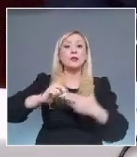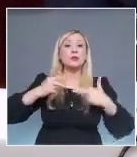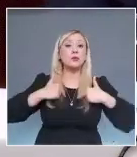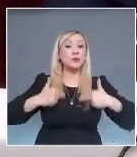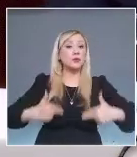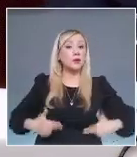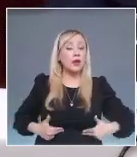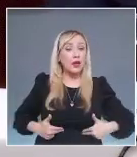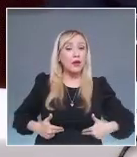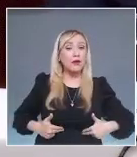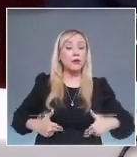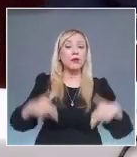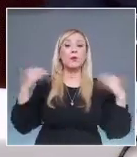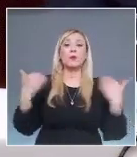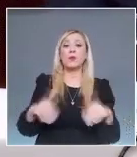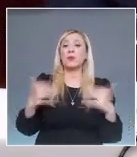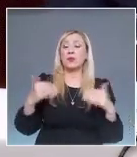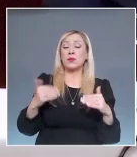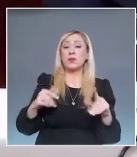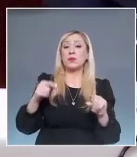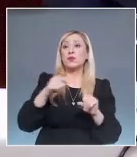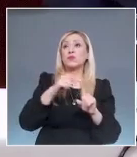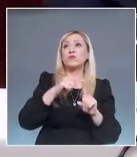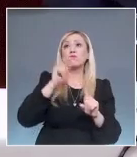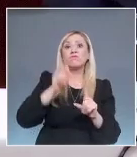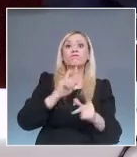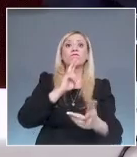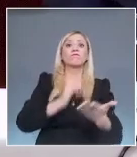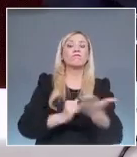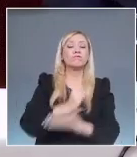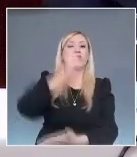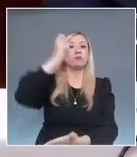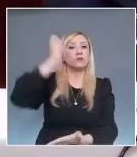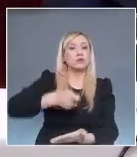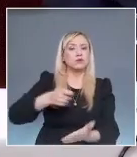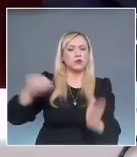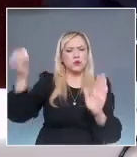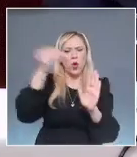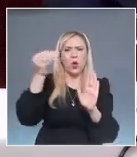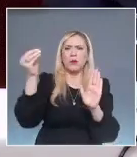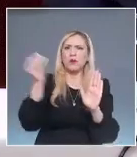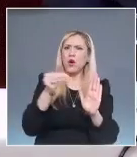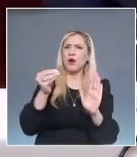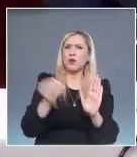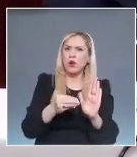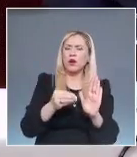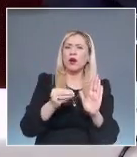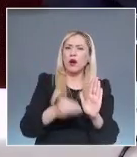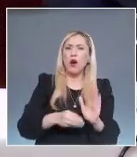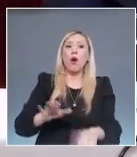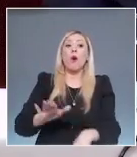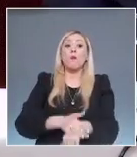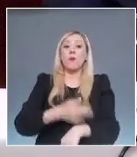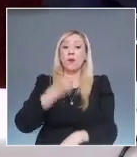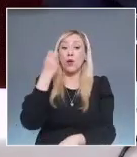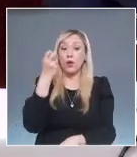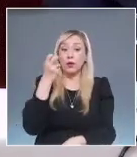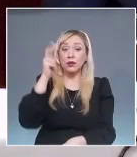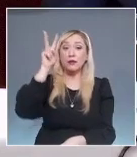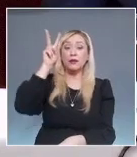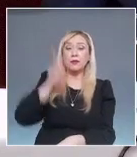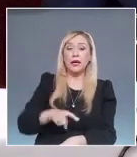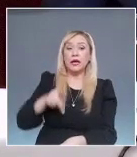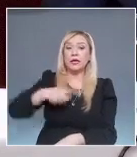casi todas de sus decisiones. Por ello, hemos acompañado y